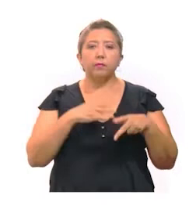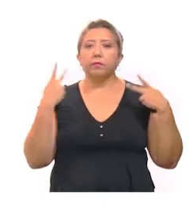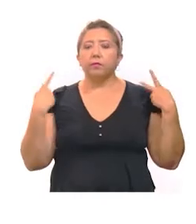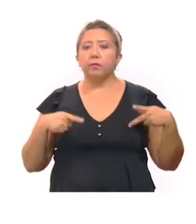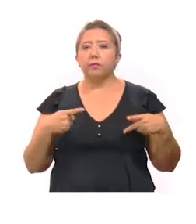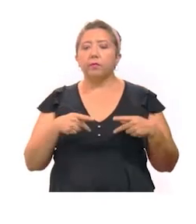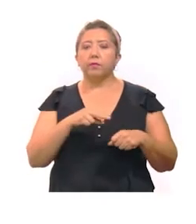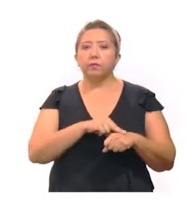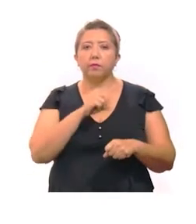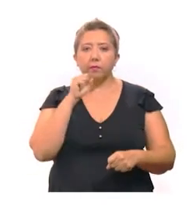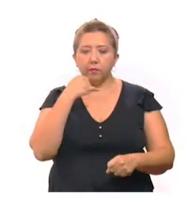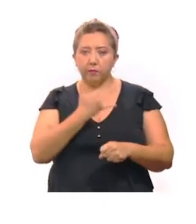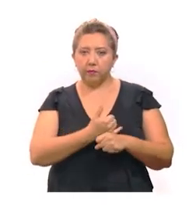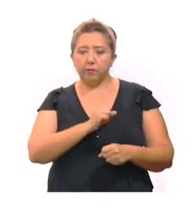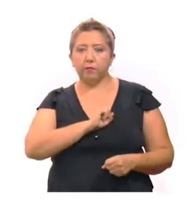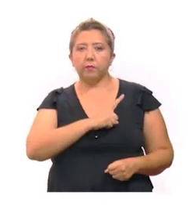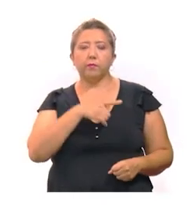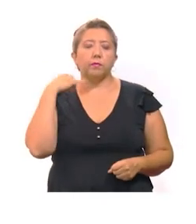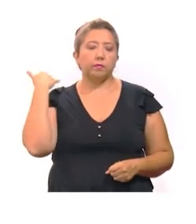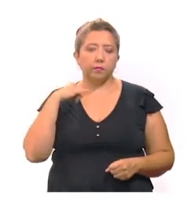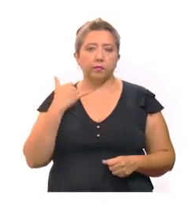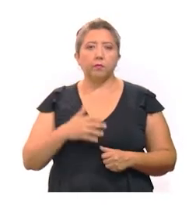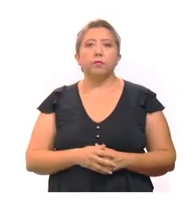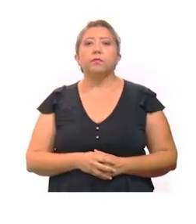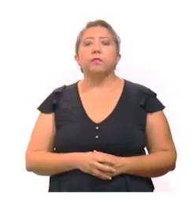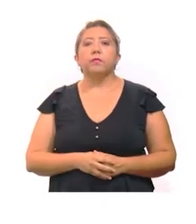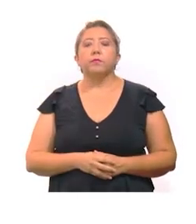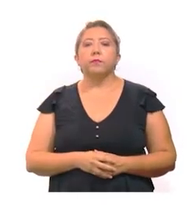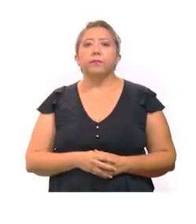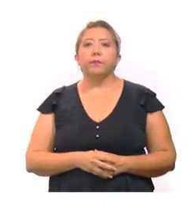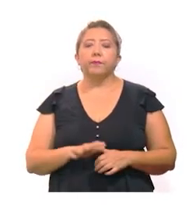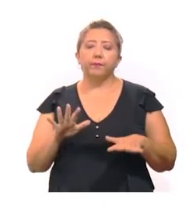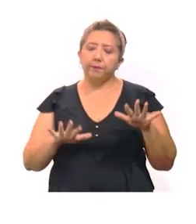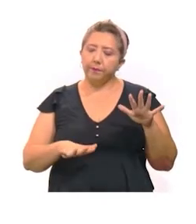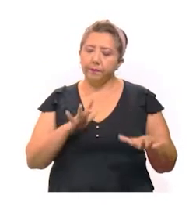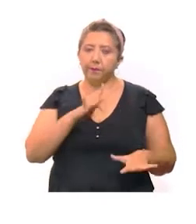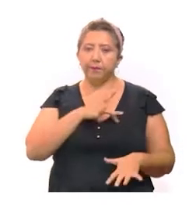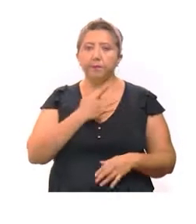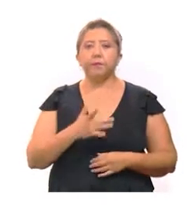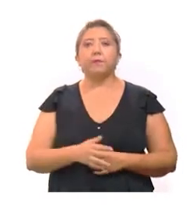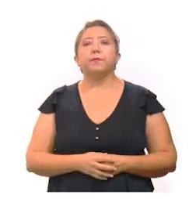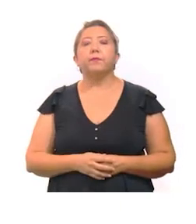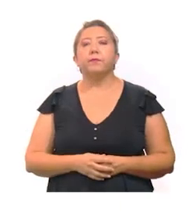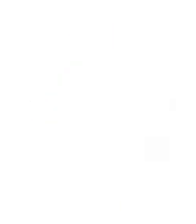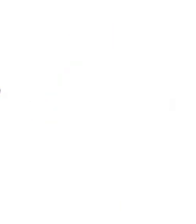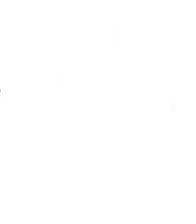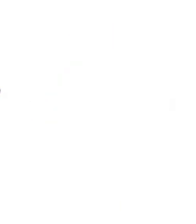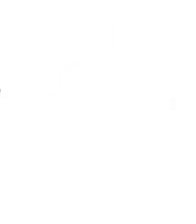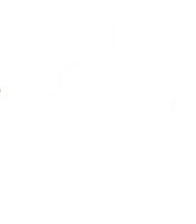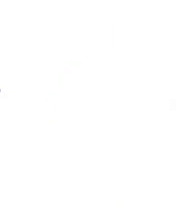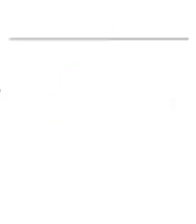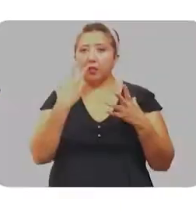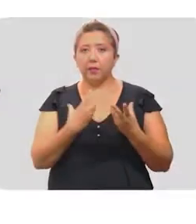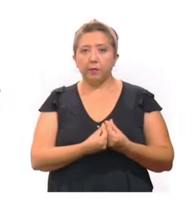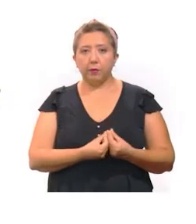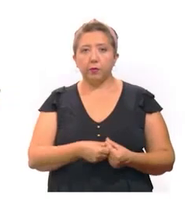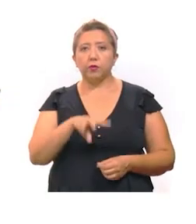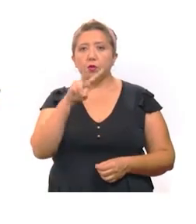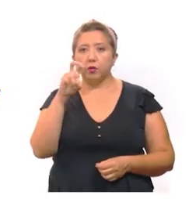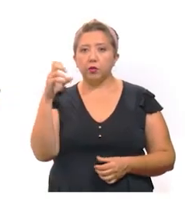monitoreados constantemente por personal médico de la Secretaría de Salud de Yucatán. Presentan síntomas leves. Como ya